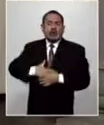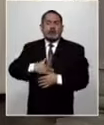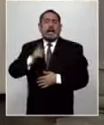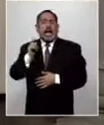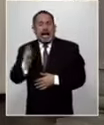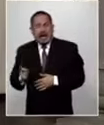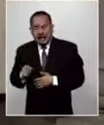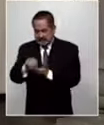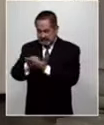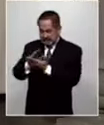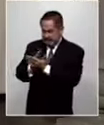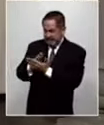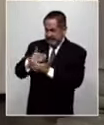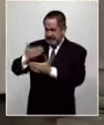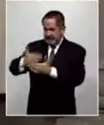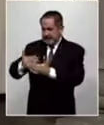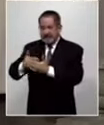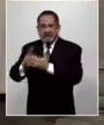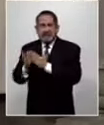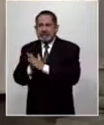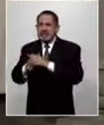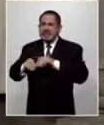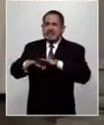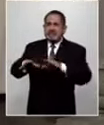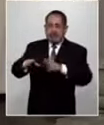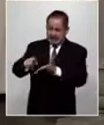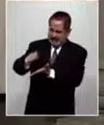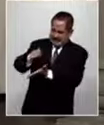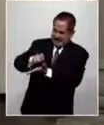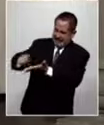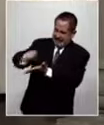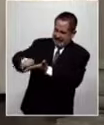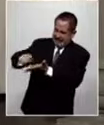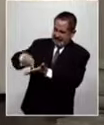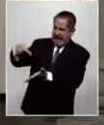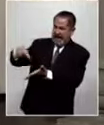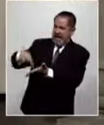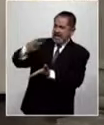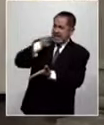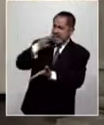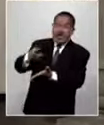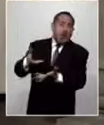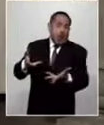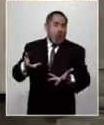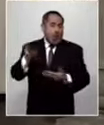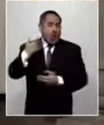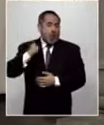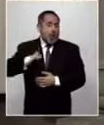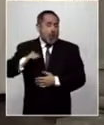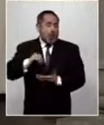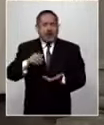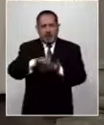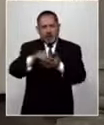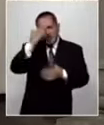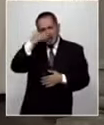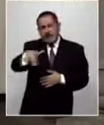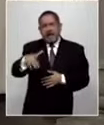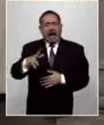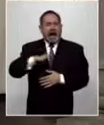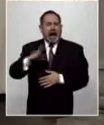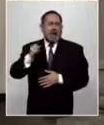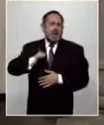referencia a la dimensión escrita. Es decir, por supuesto que existe el